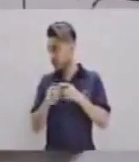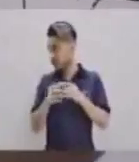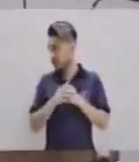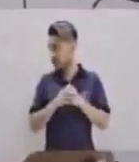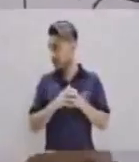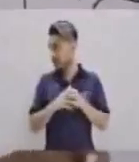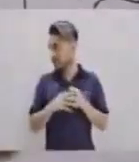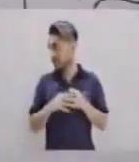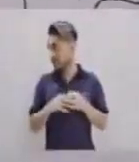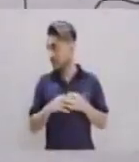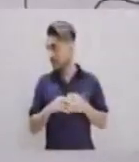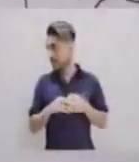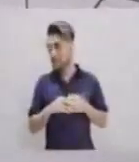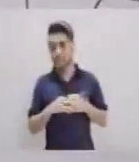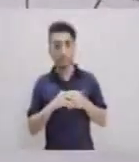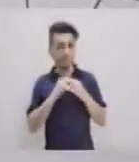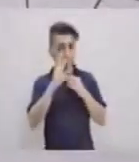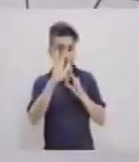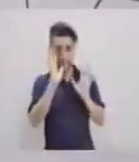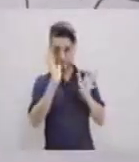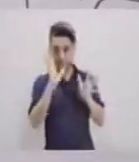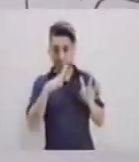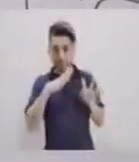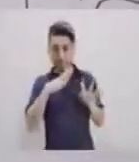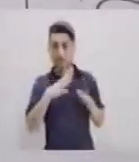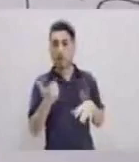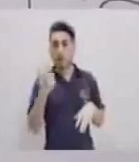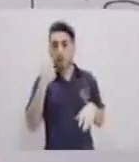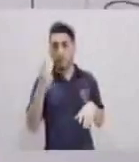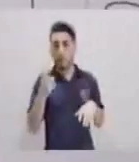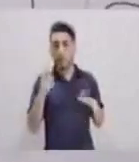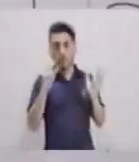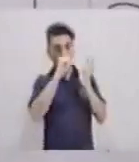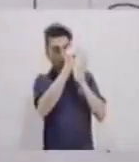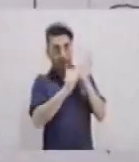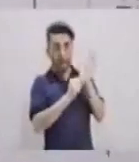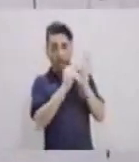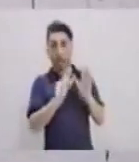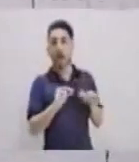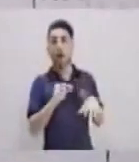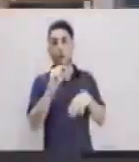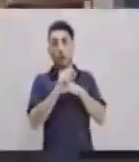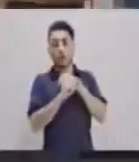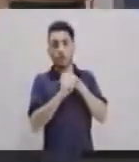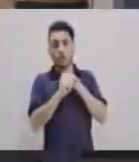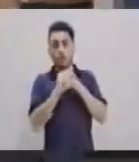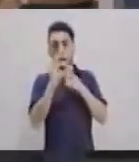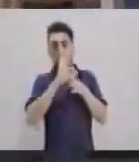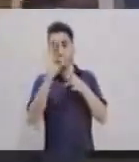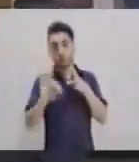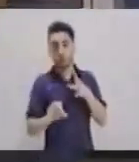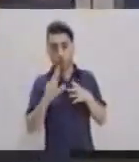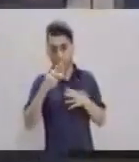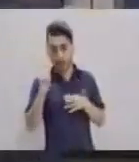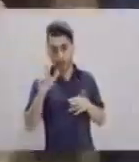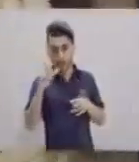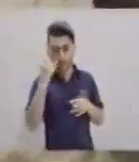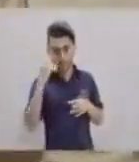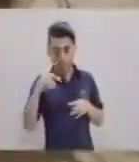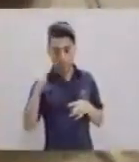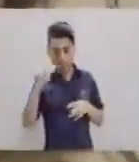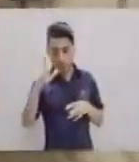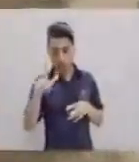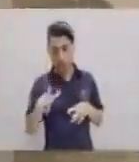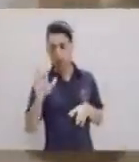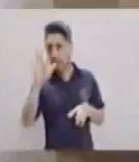Ajá. Y ahí tenemos la gráfica de una función racional. Pero, profe, me surge la